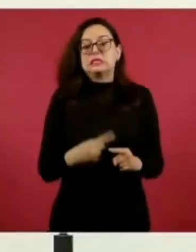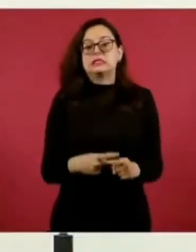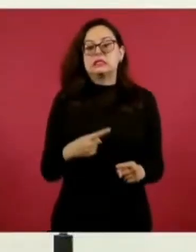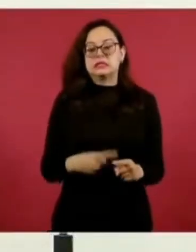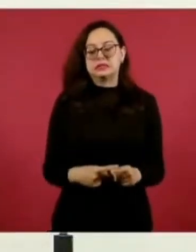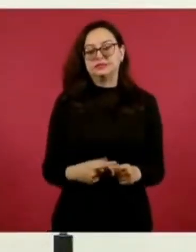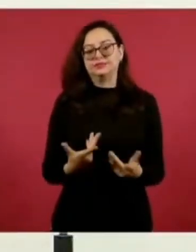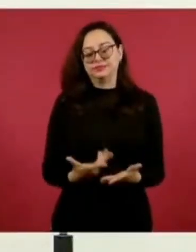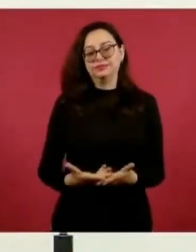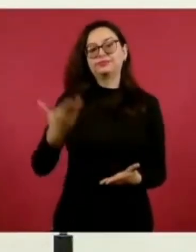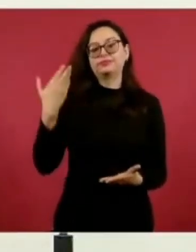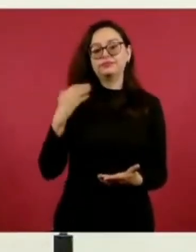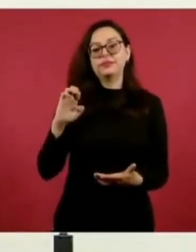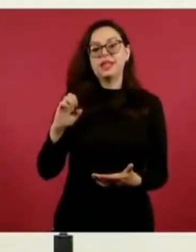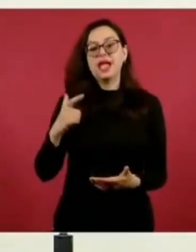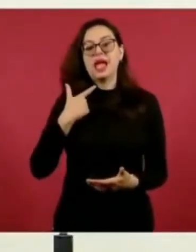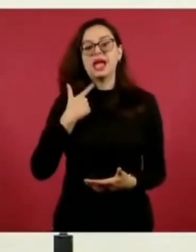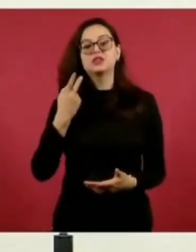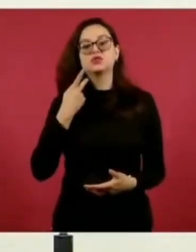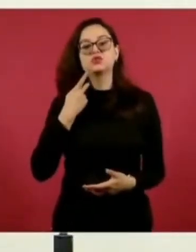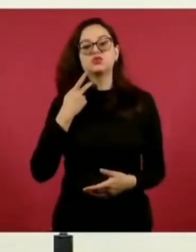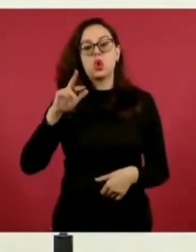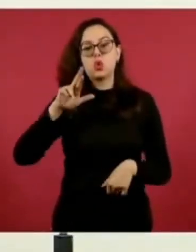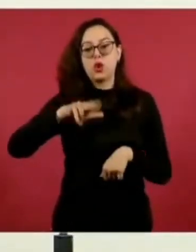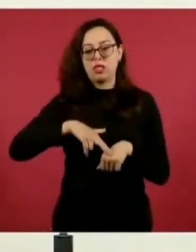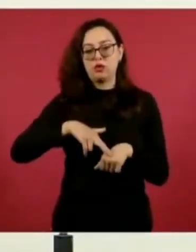procurador anterior, estaba libre.